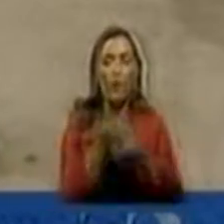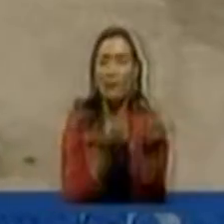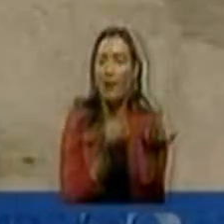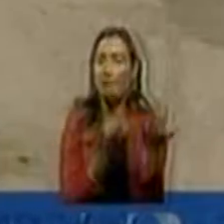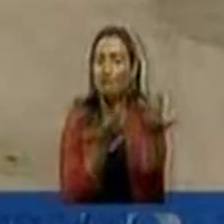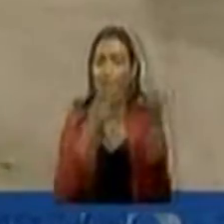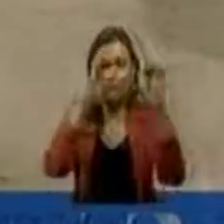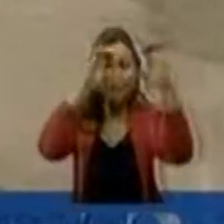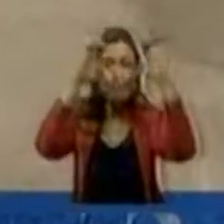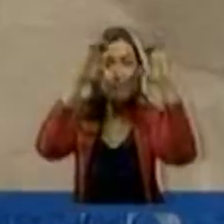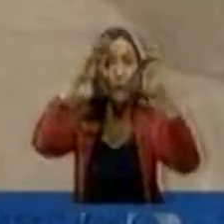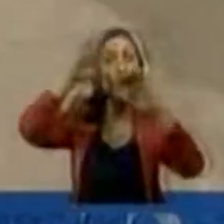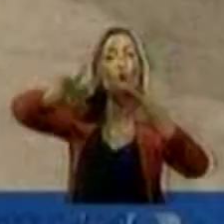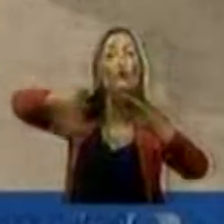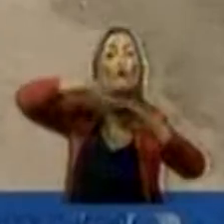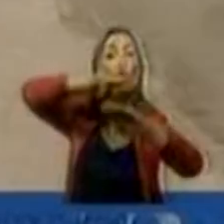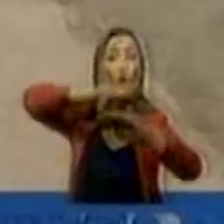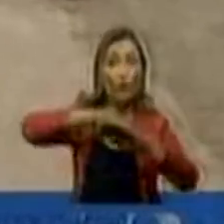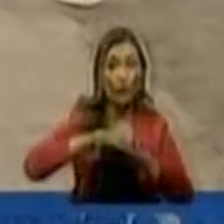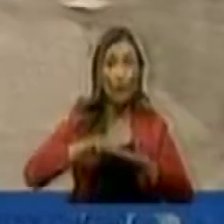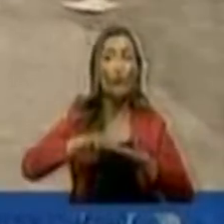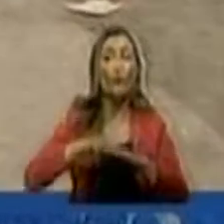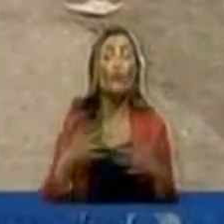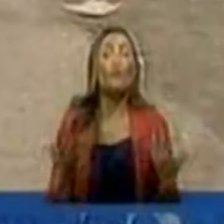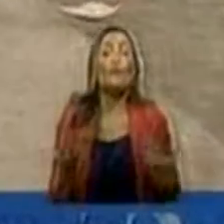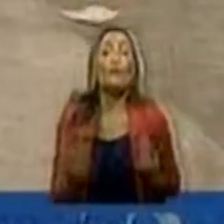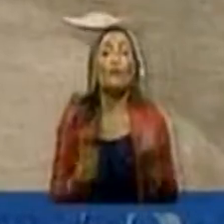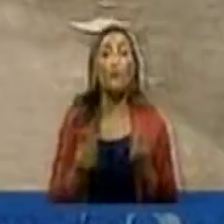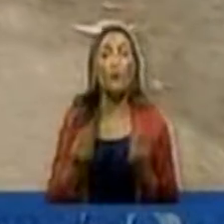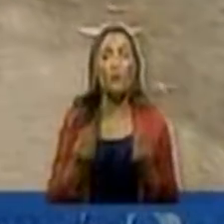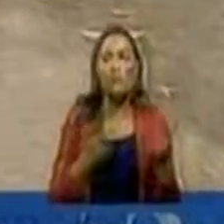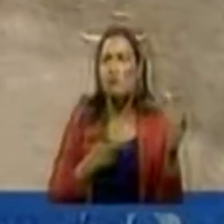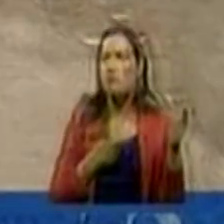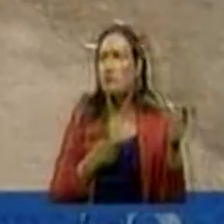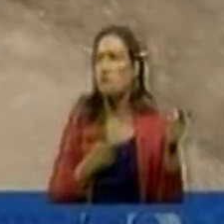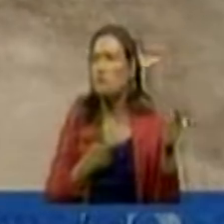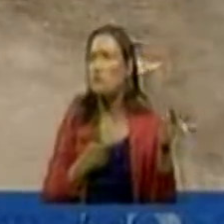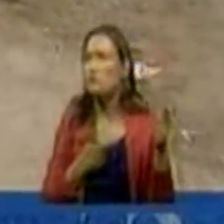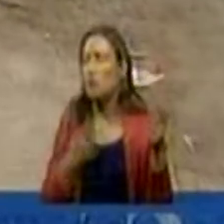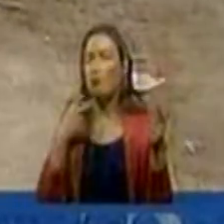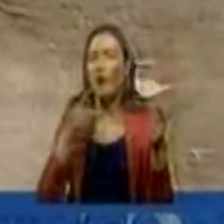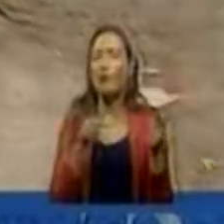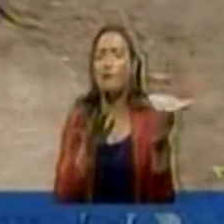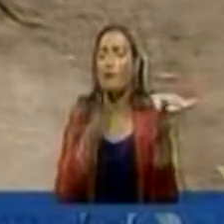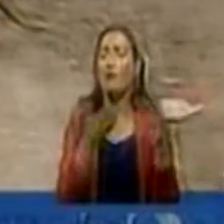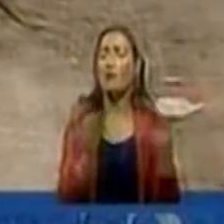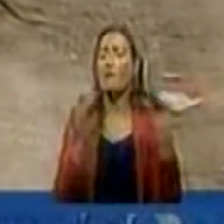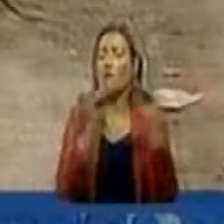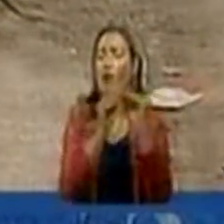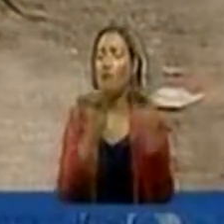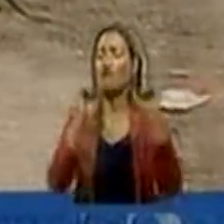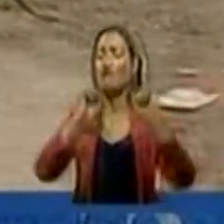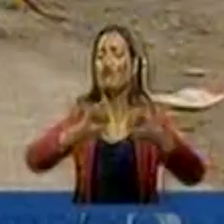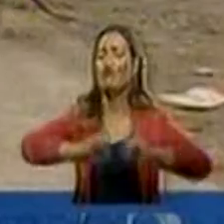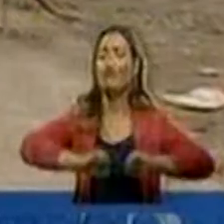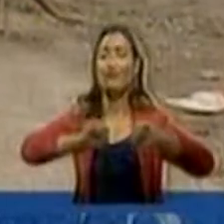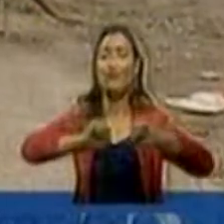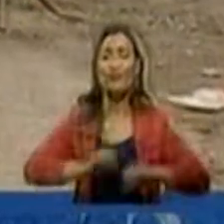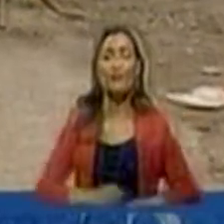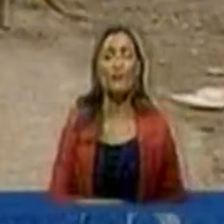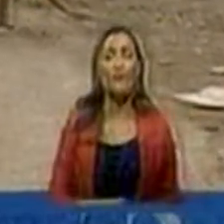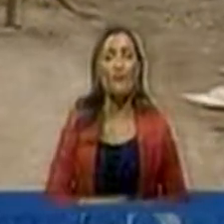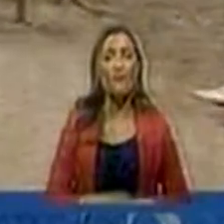tácticas de la Policía Nacional para hacer el amplio recorrido a esta hora. La cifra de fallecidos podría aumentar porque según lo que nos